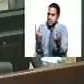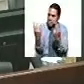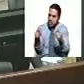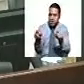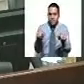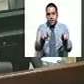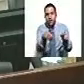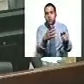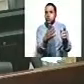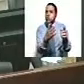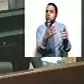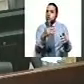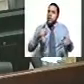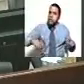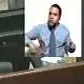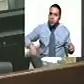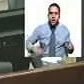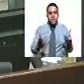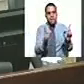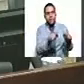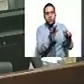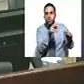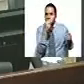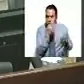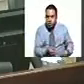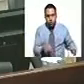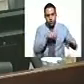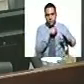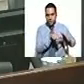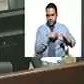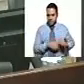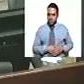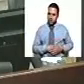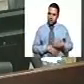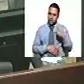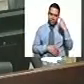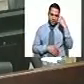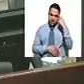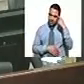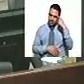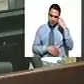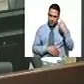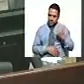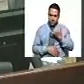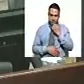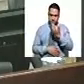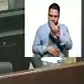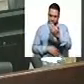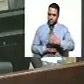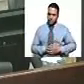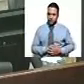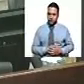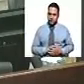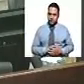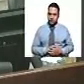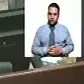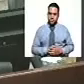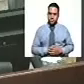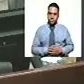educativos y centros de desarrollo infantil. Y me parece una infamia, me parece una infamia